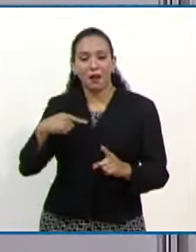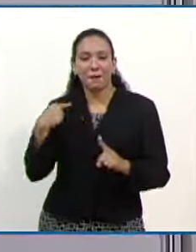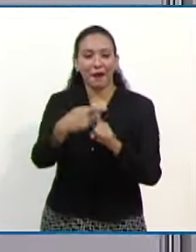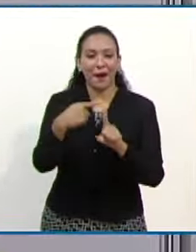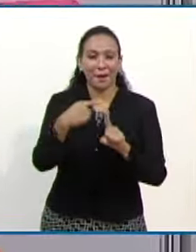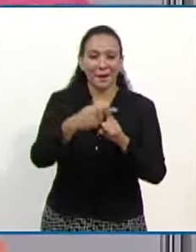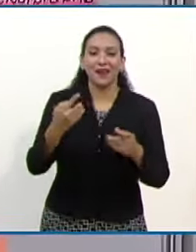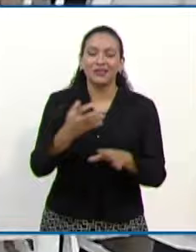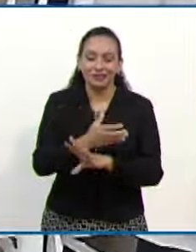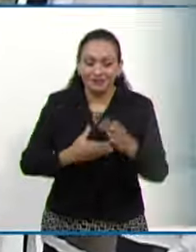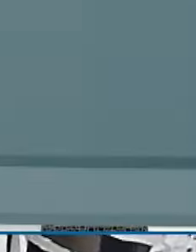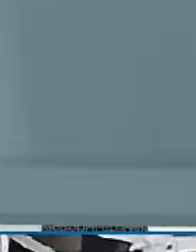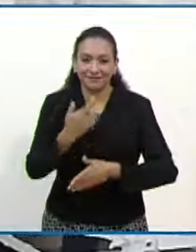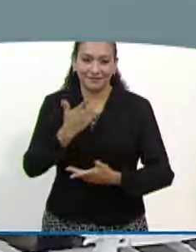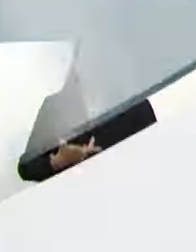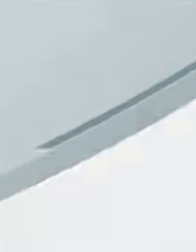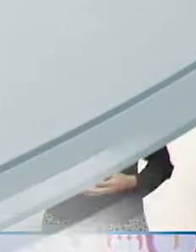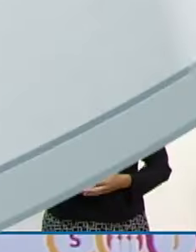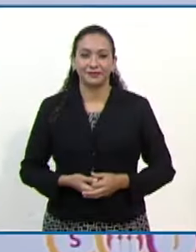bien común.